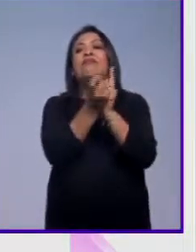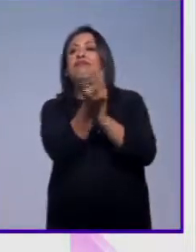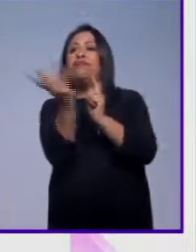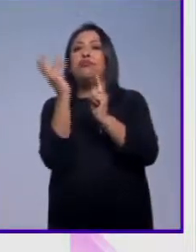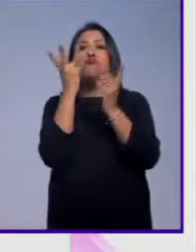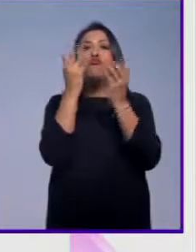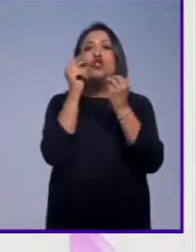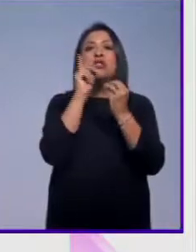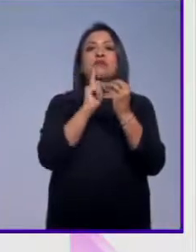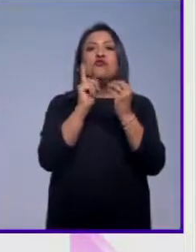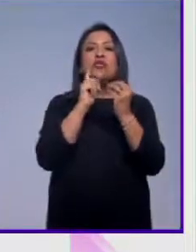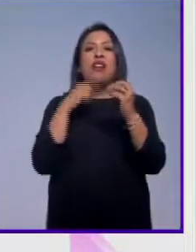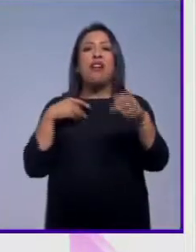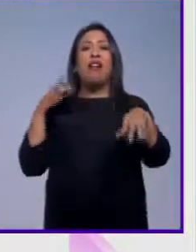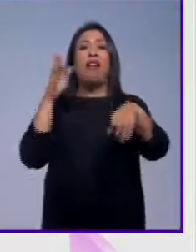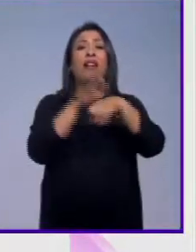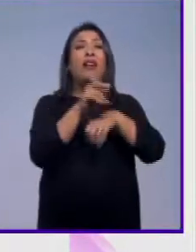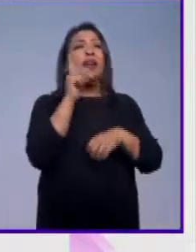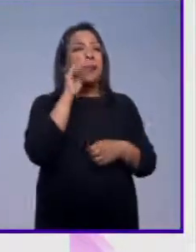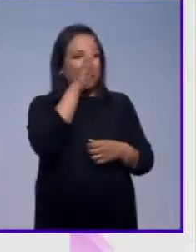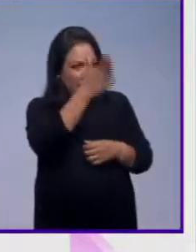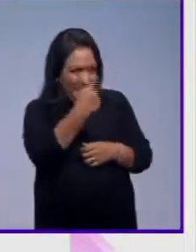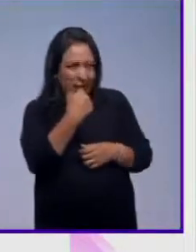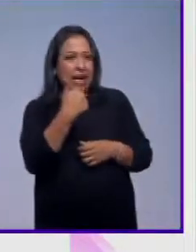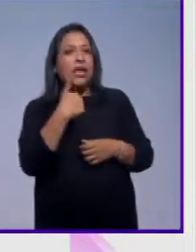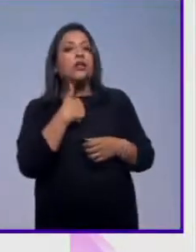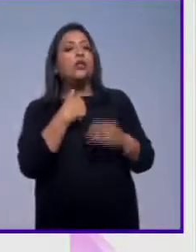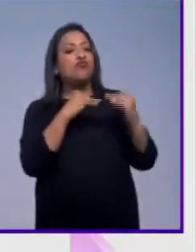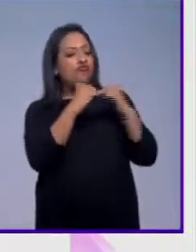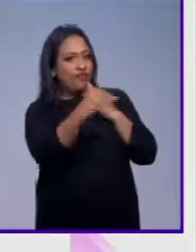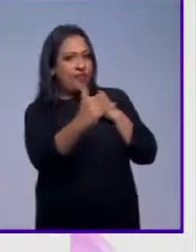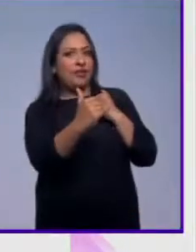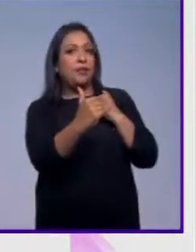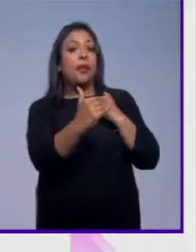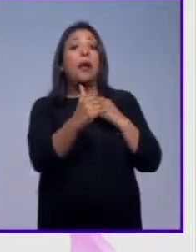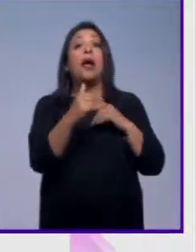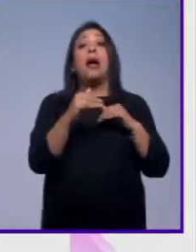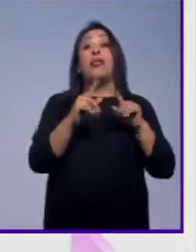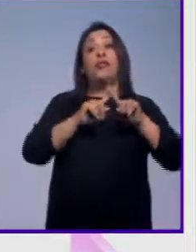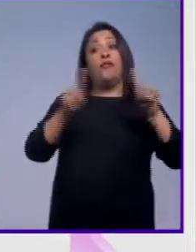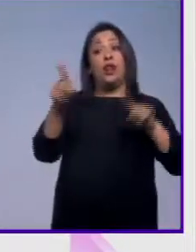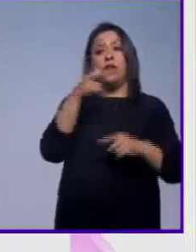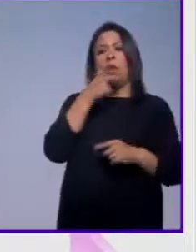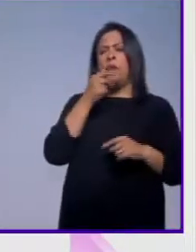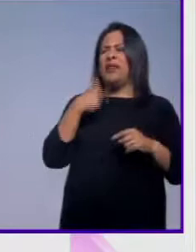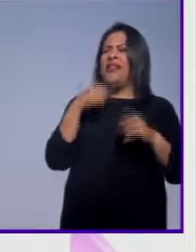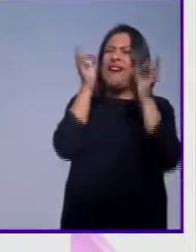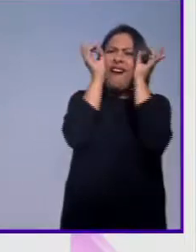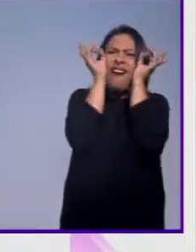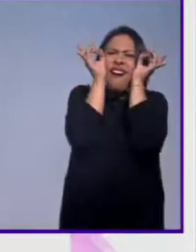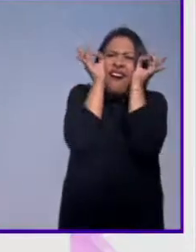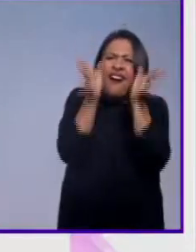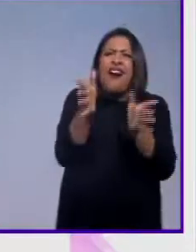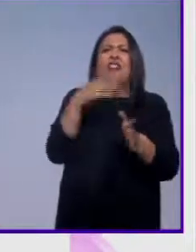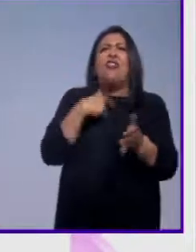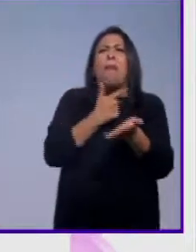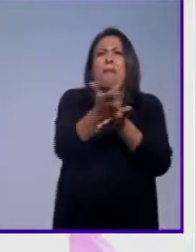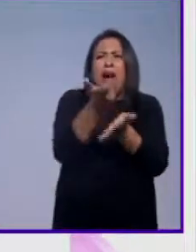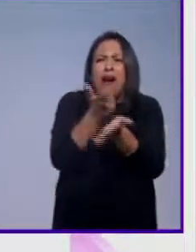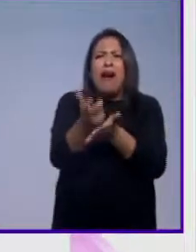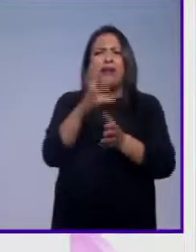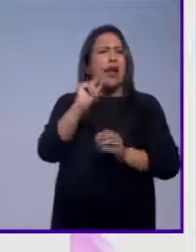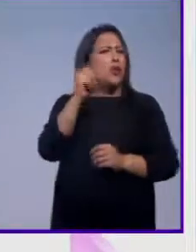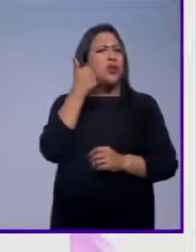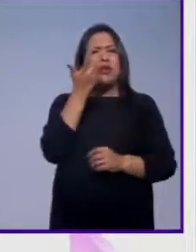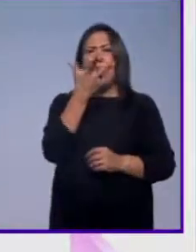a su alrededor feministas que le van a decir bien aquí vamos a ser igualitarias pero si un hombre dice yo no estoy harto acerca de hombre cartera ya no quiero